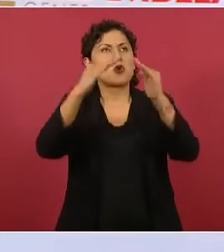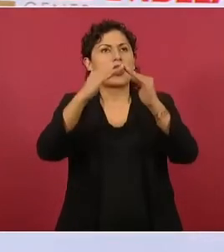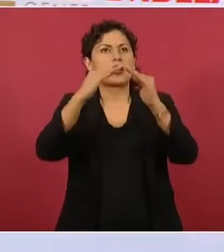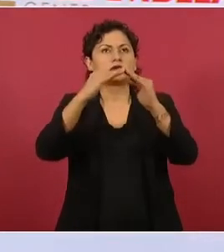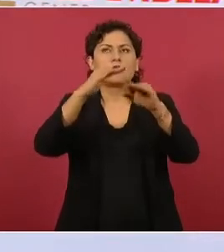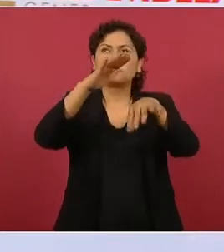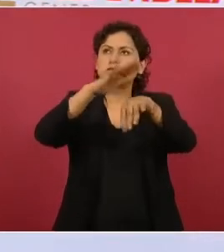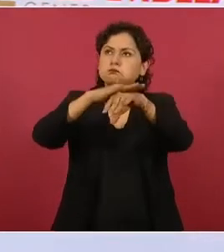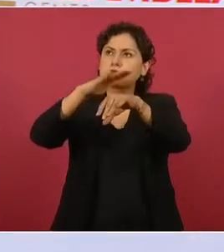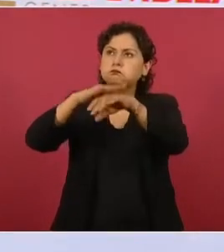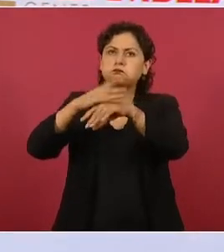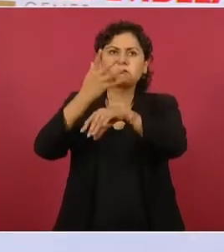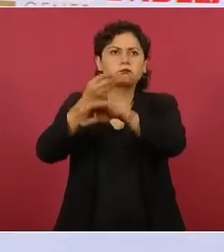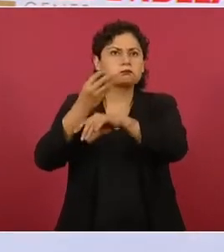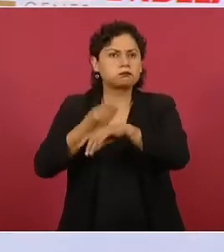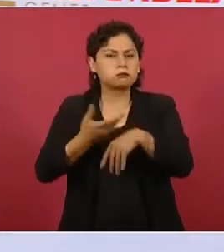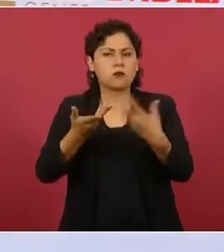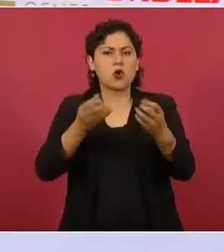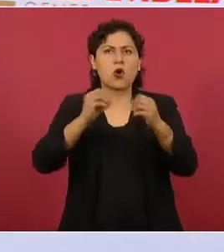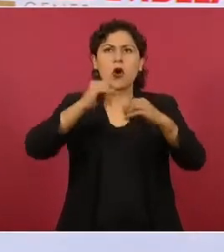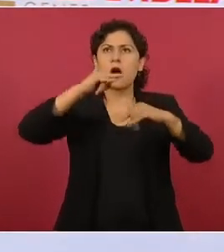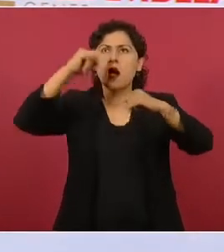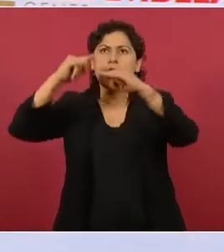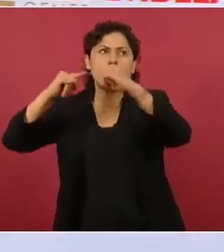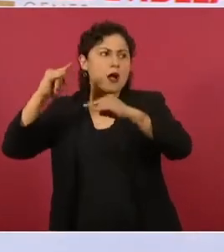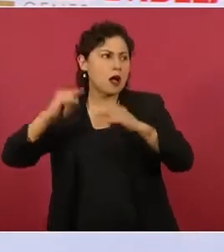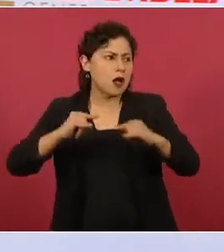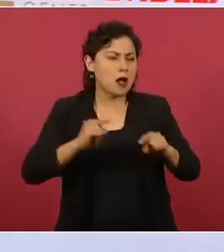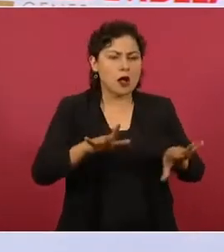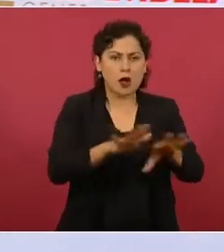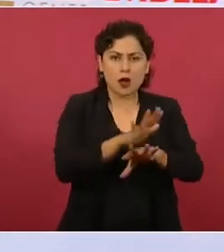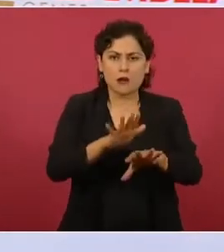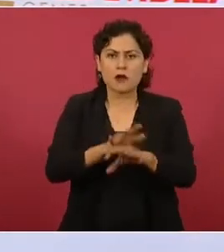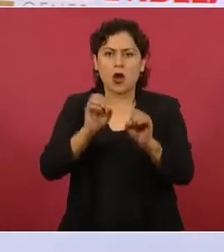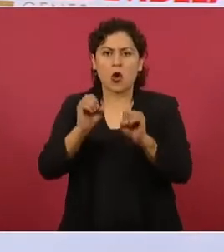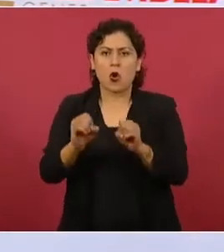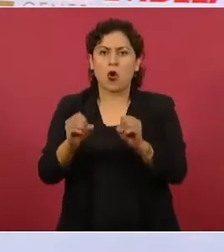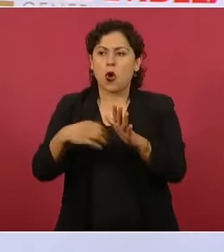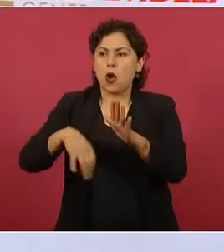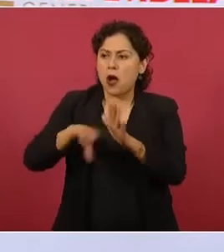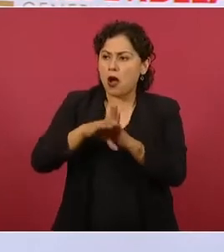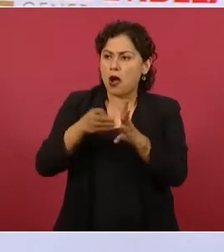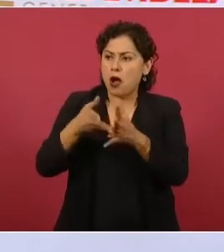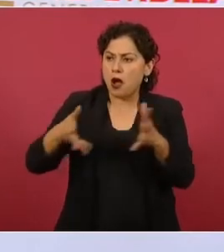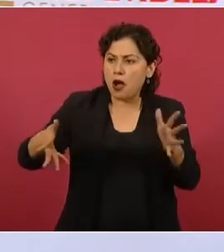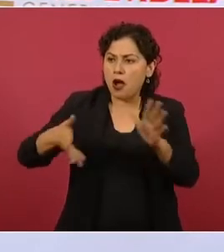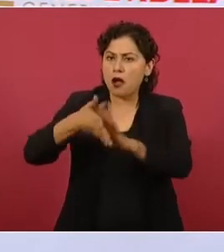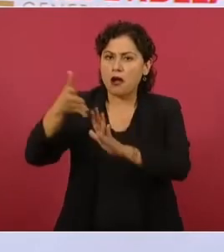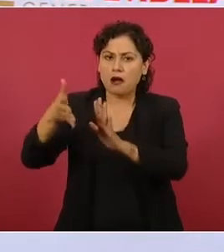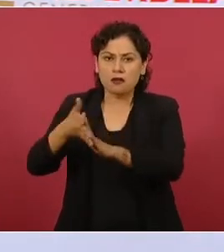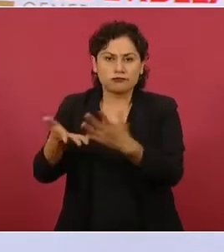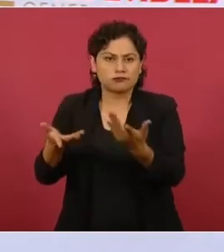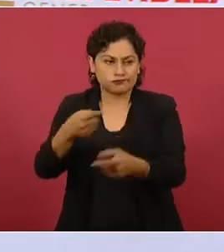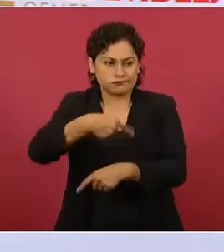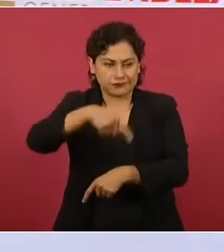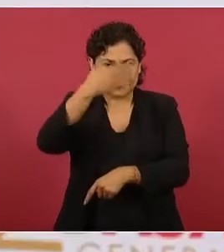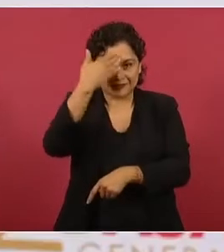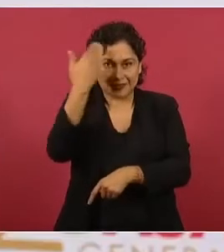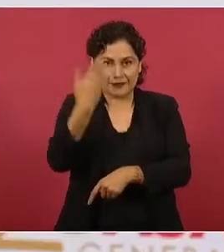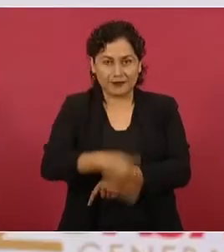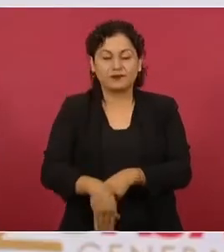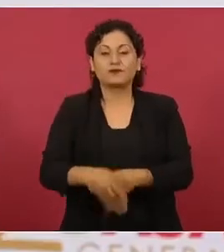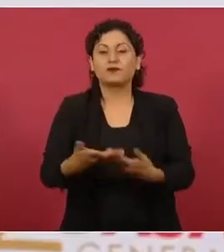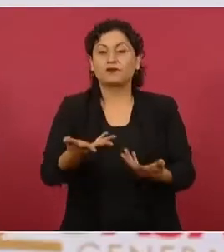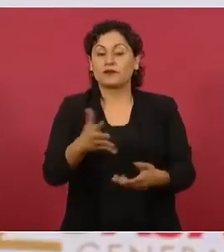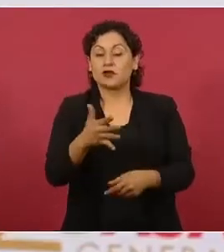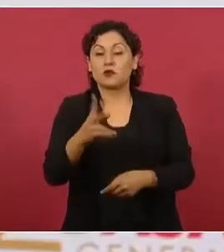tiene que mejorar el baño o se tiene que ampliar una recámara. Hemos entregado más de 2 millones de créditos y apoyos directos